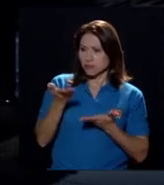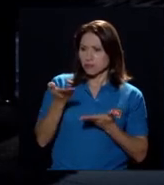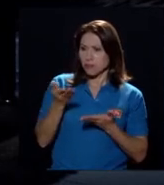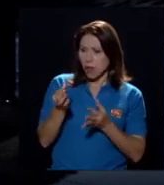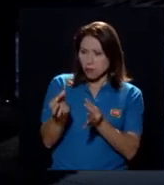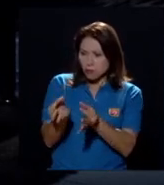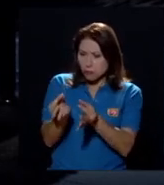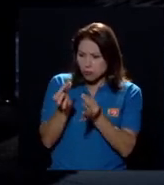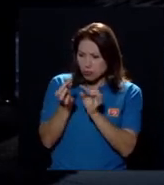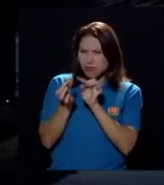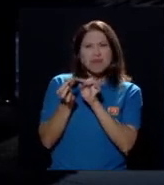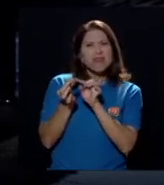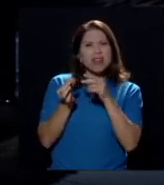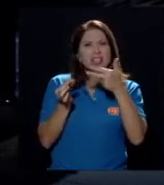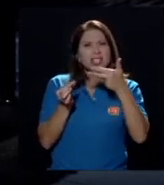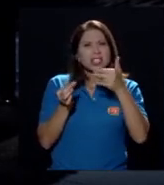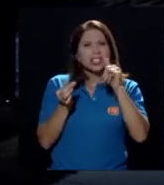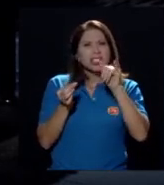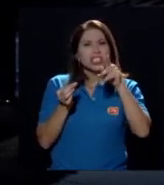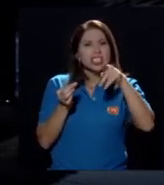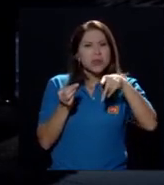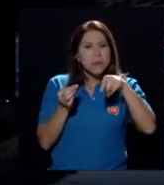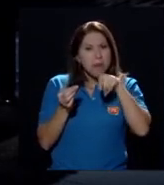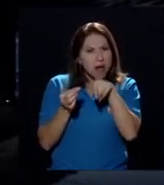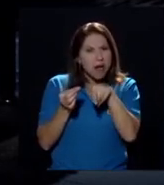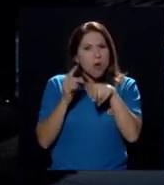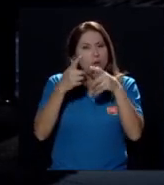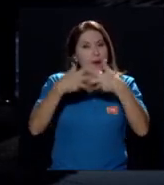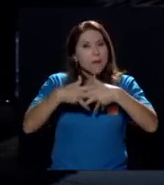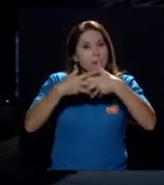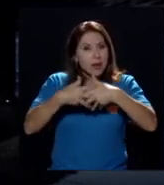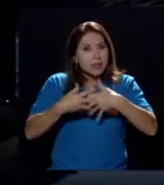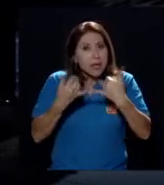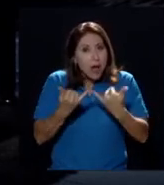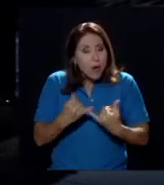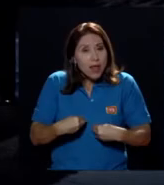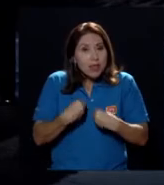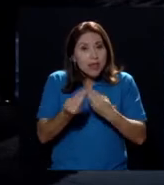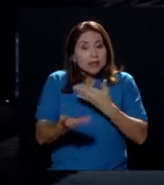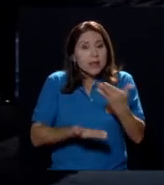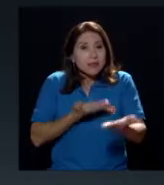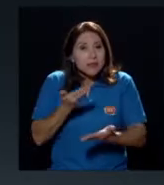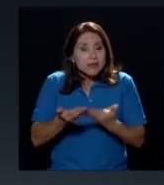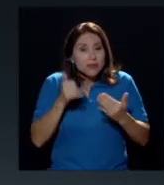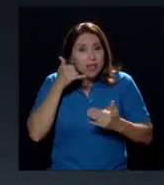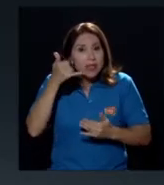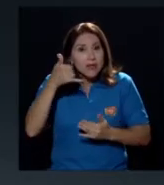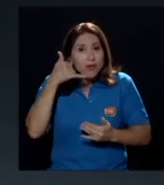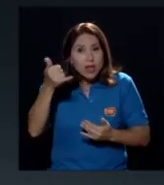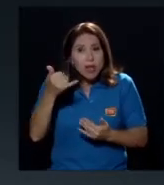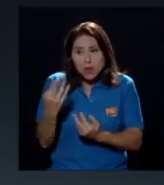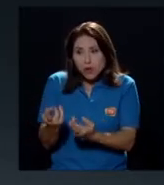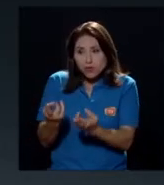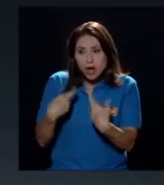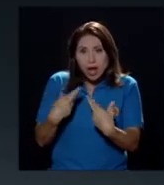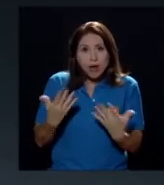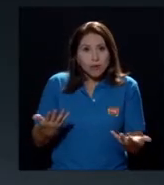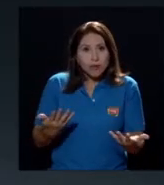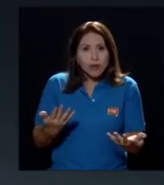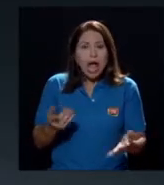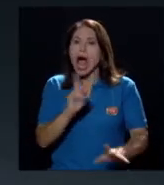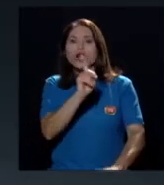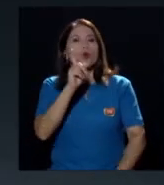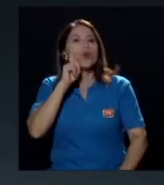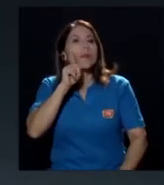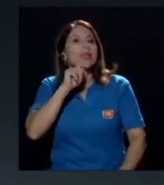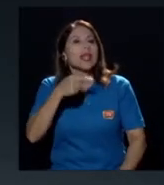de uno de los oferentes de telefonía regalado. Uh-huh. Pagué 5 colones, mentira,